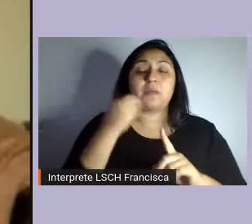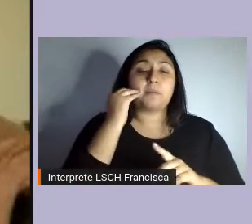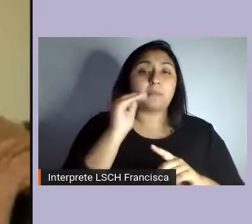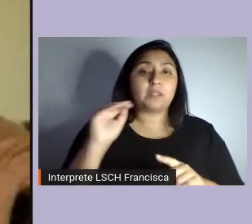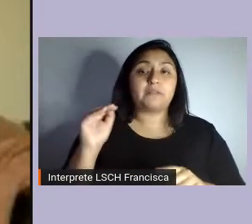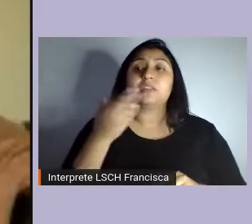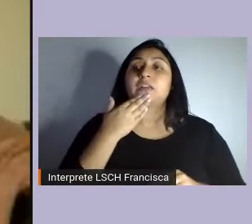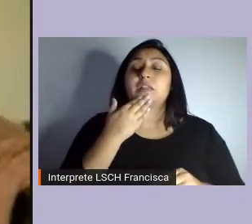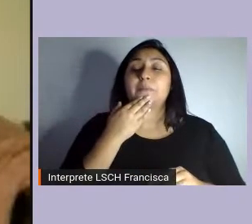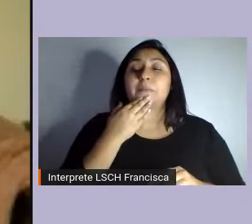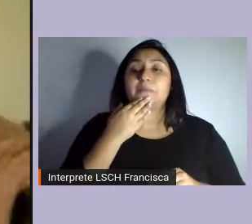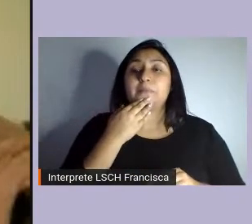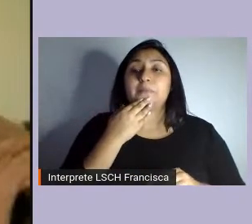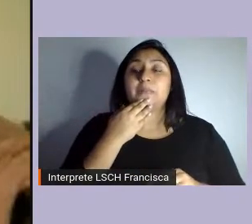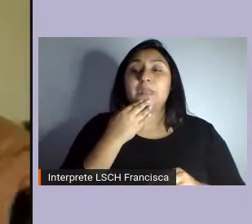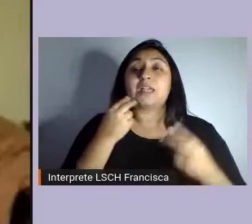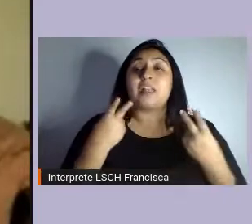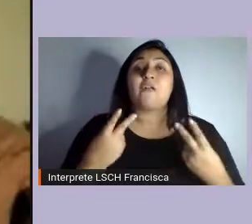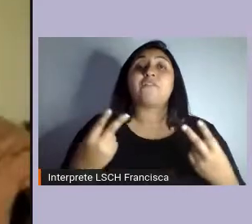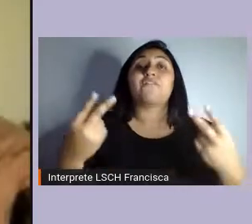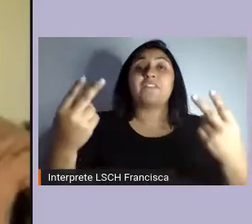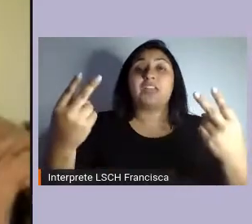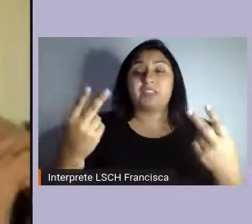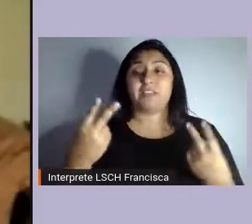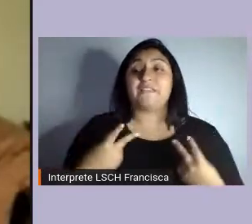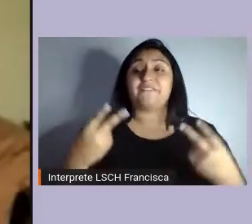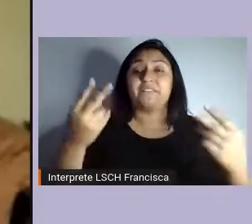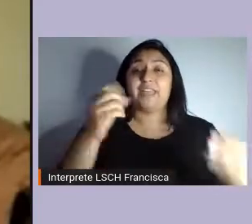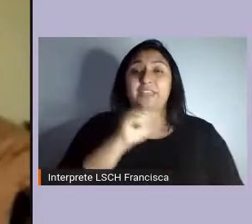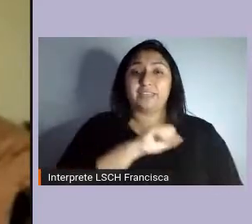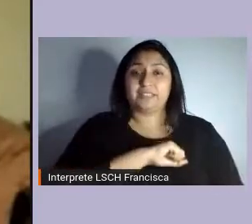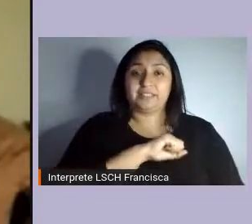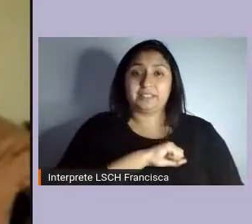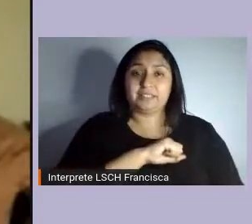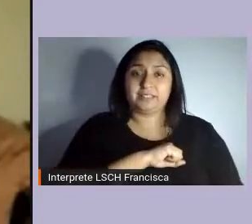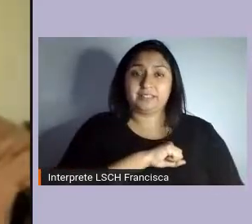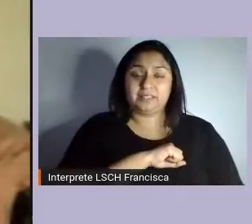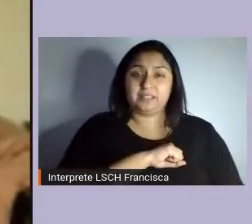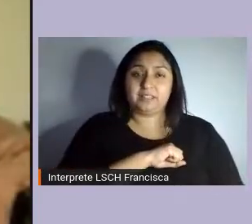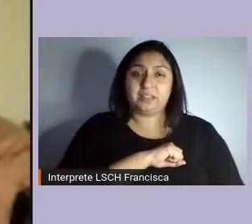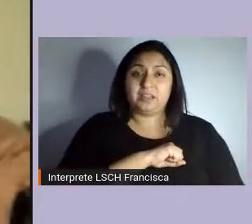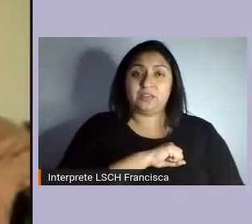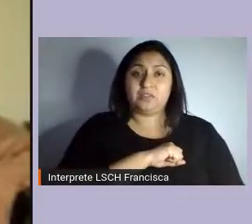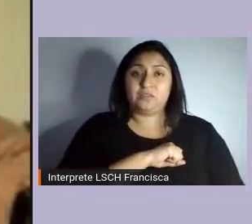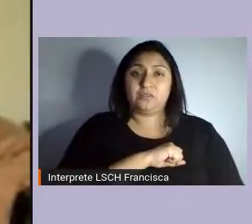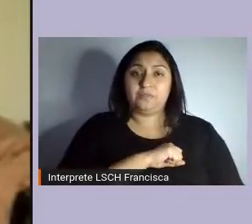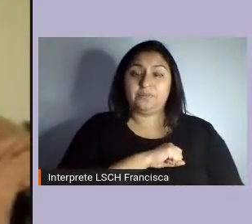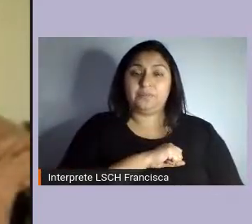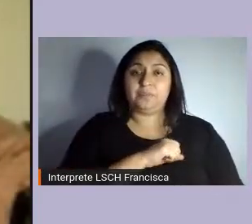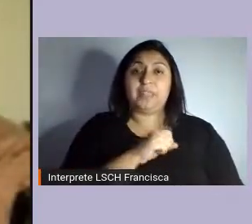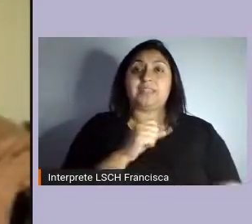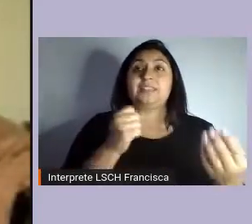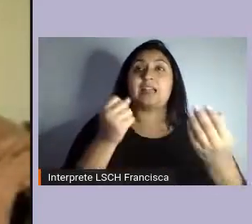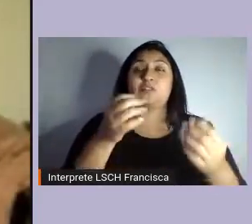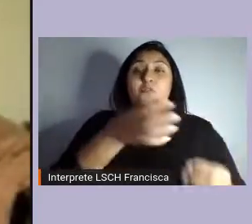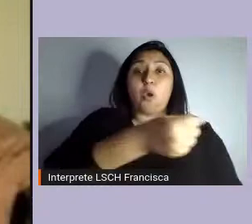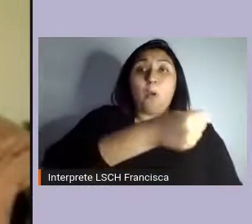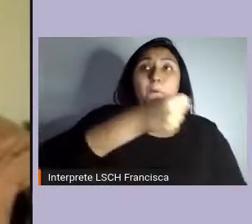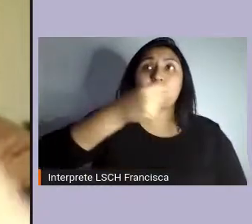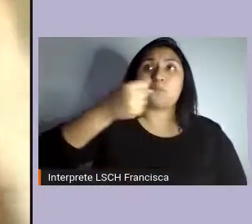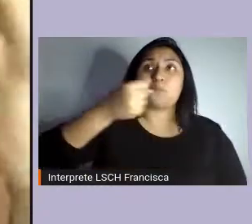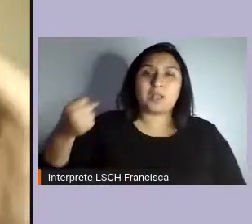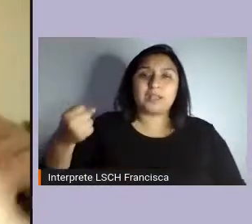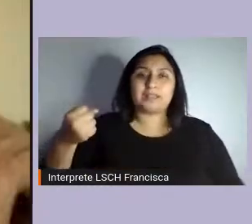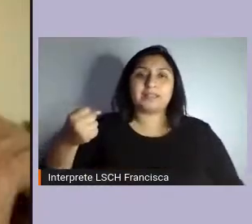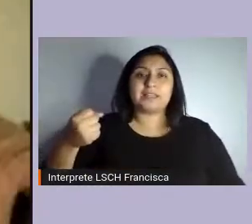viajes. Viaja a Santiago, cuando aparece, ¿cierto?, la tremenda puerta de fierro que atraviesa, ¿cierto?, ya empieza todo el tono muy oscuro, hay